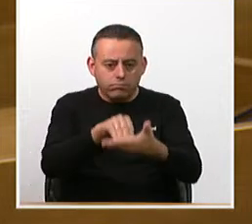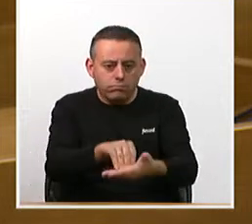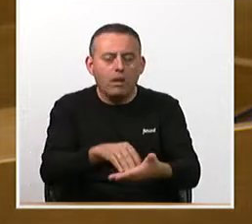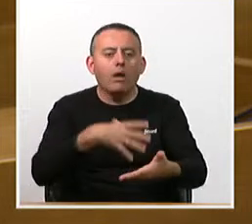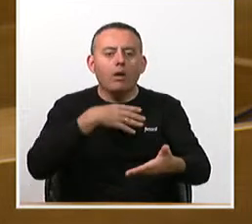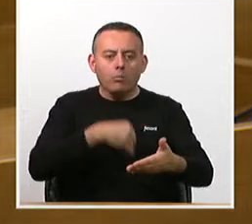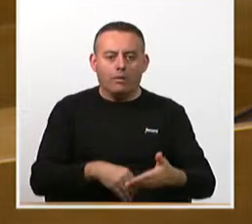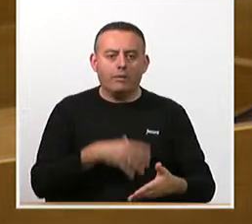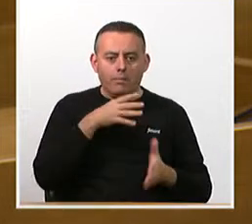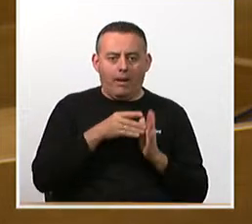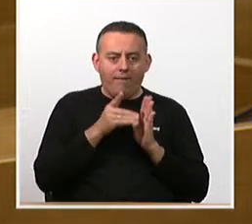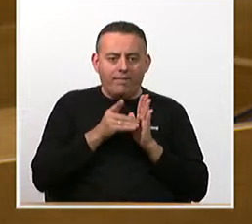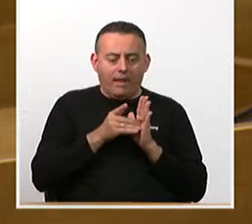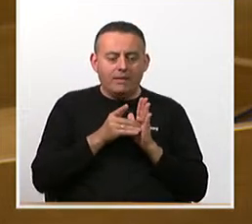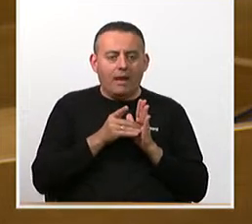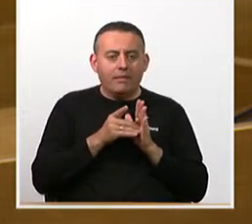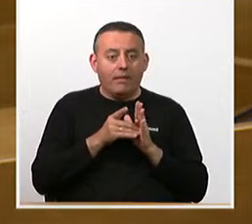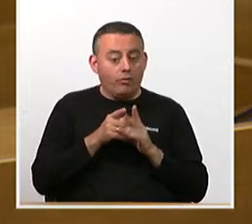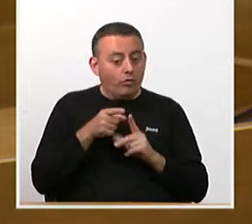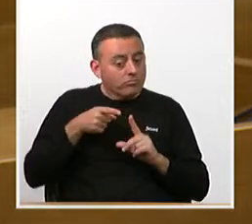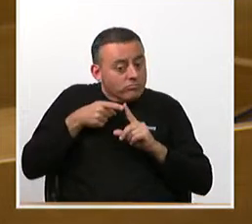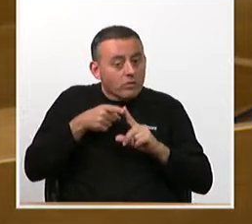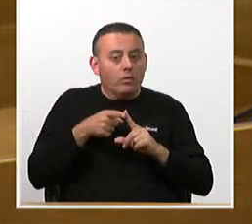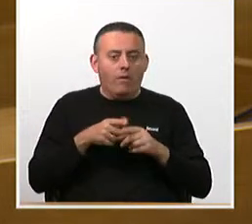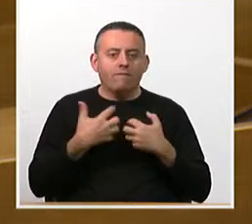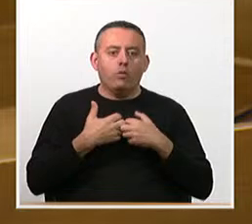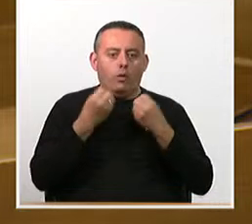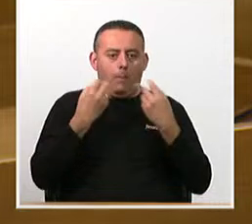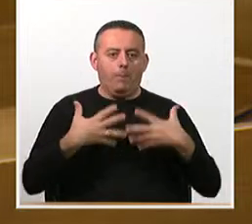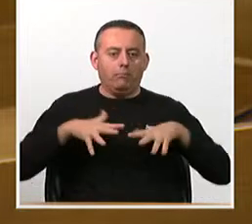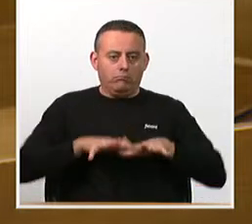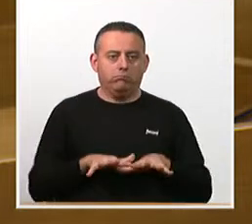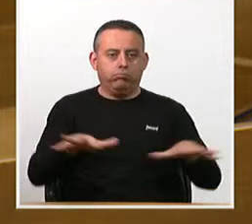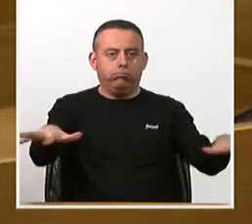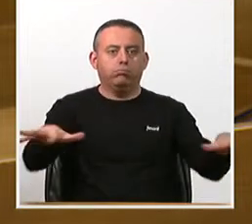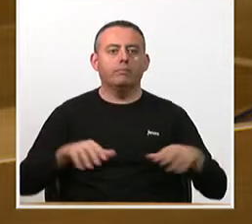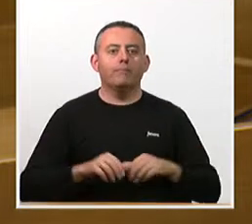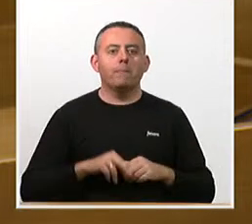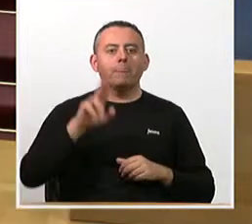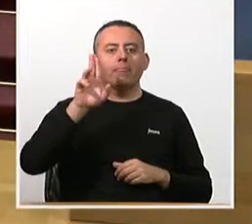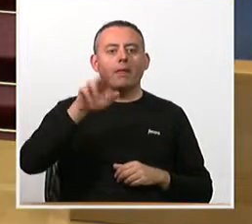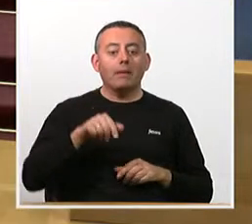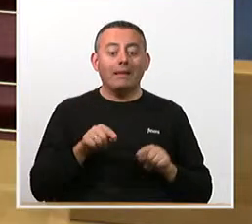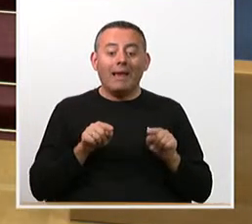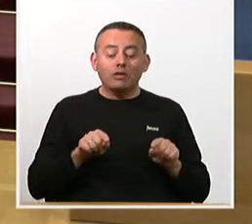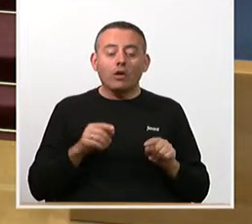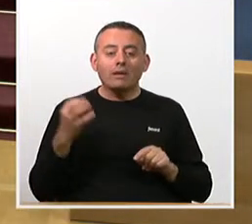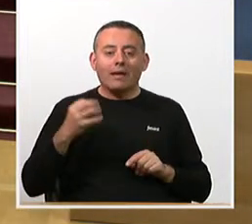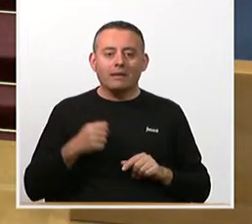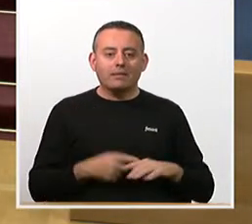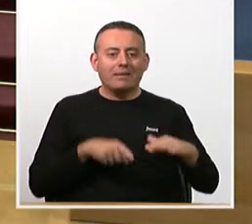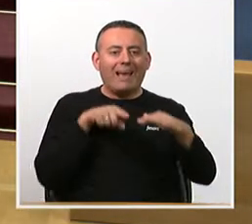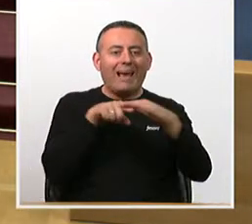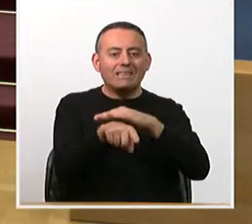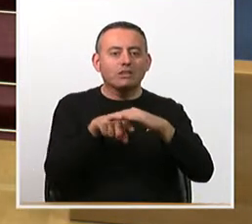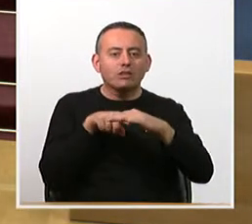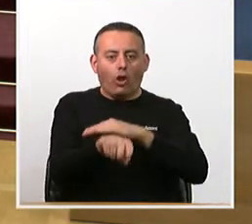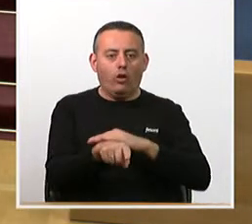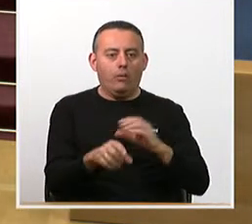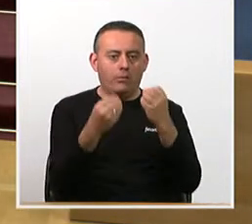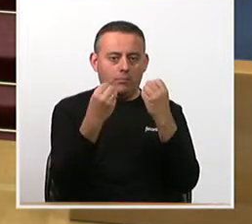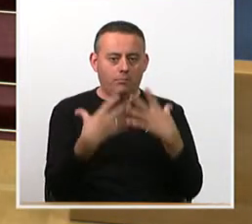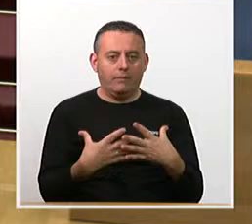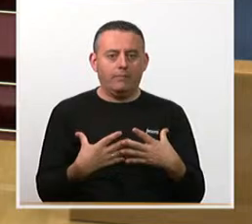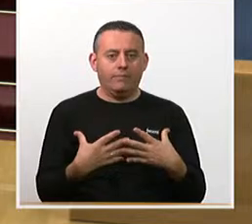digitalización funcione correctamente A eso señorías se le llama gestionar algo que los